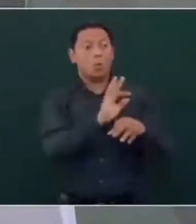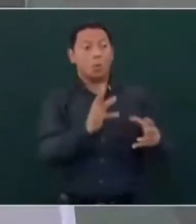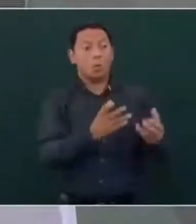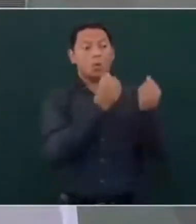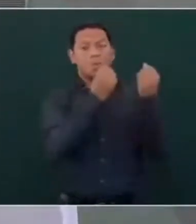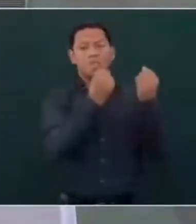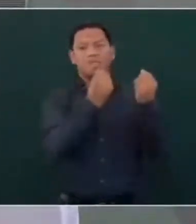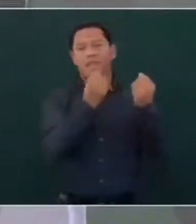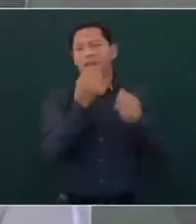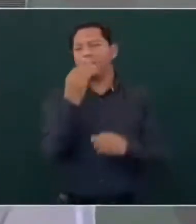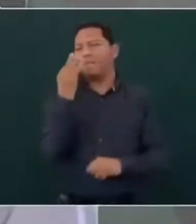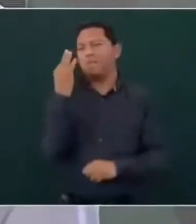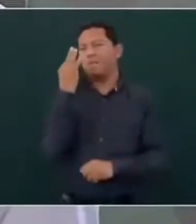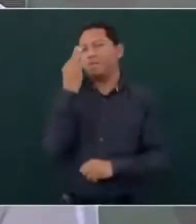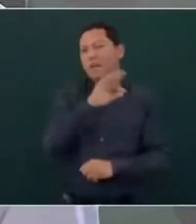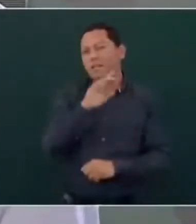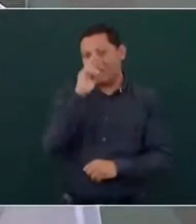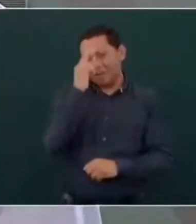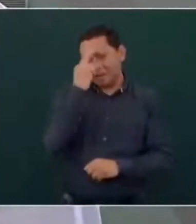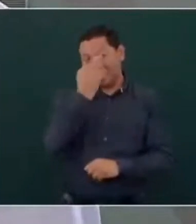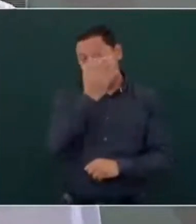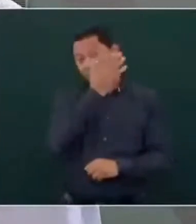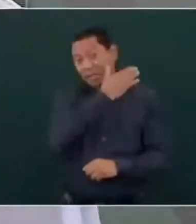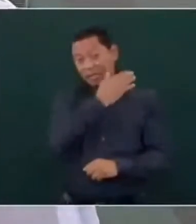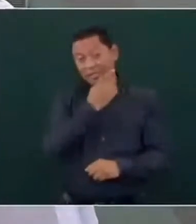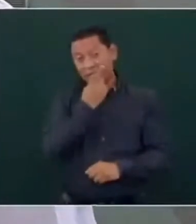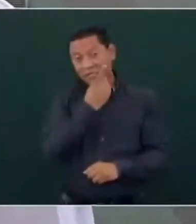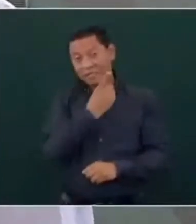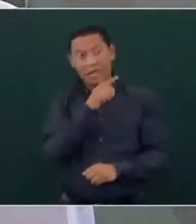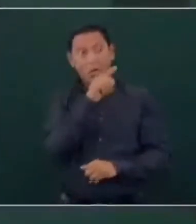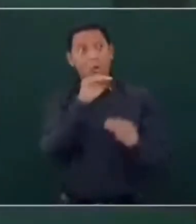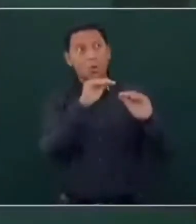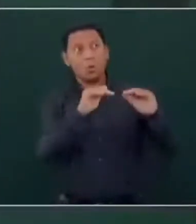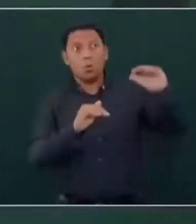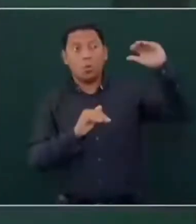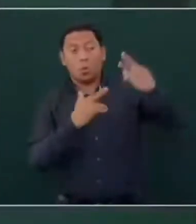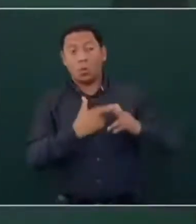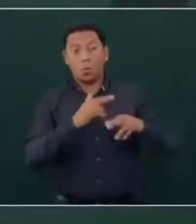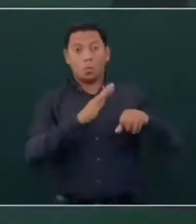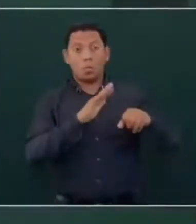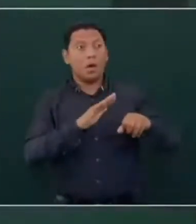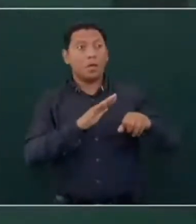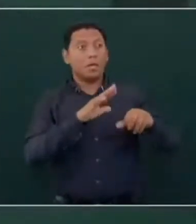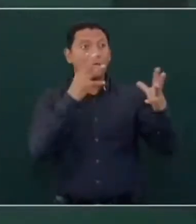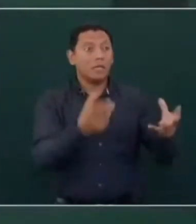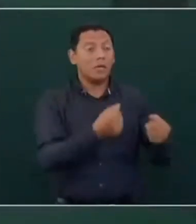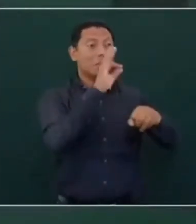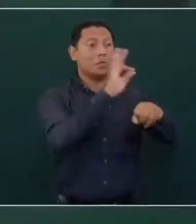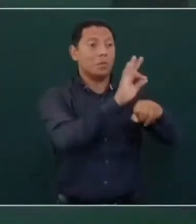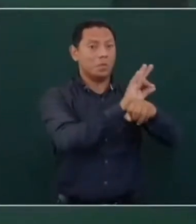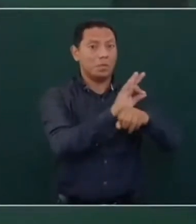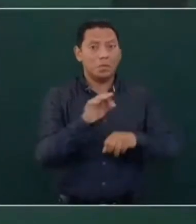falacia de que si rescataban a los de arriba, les iba a ir bien a los de abajo.